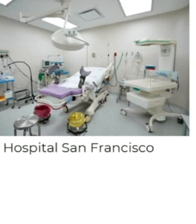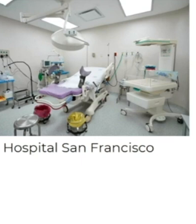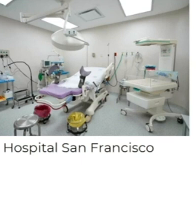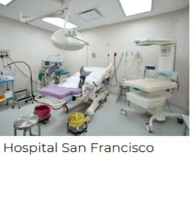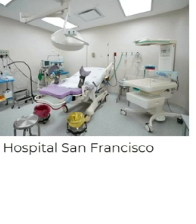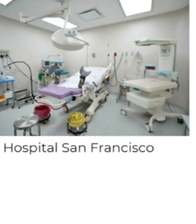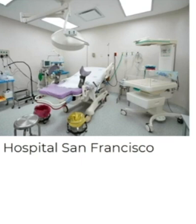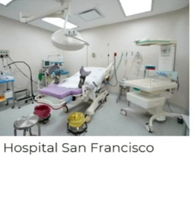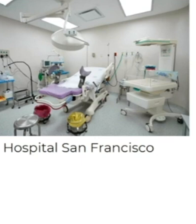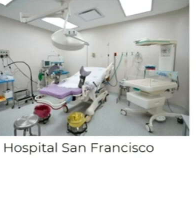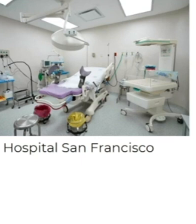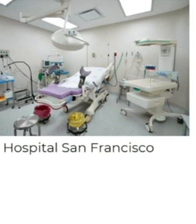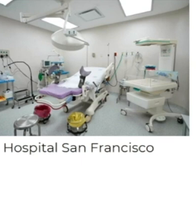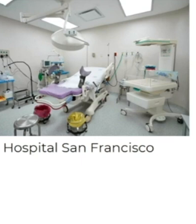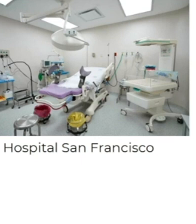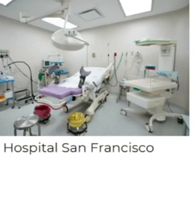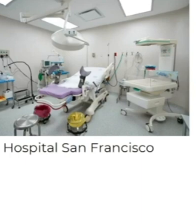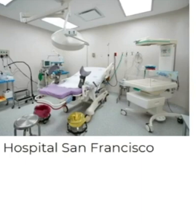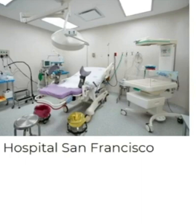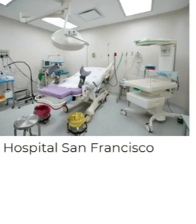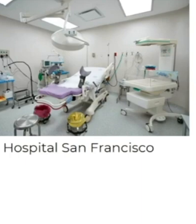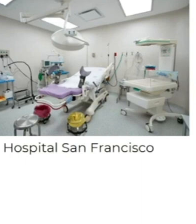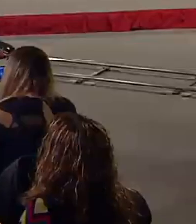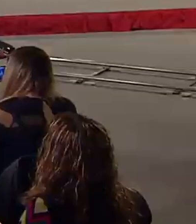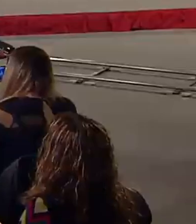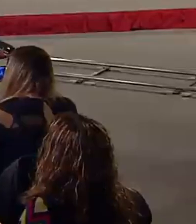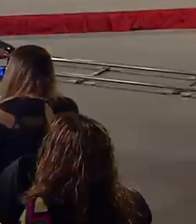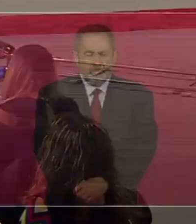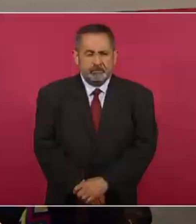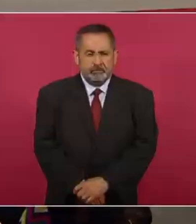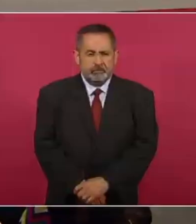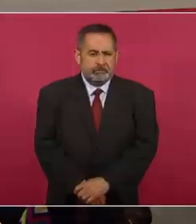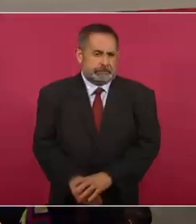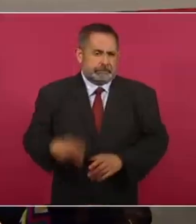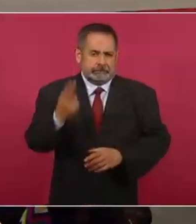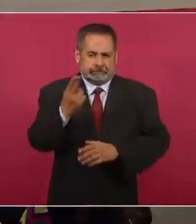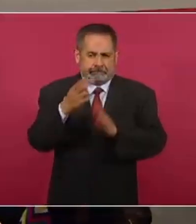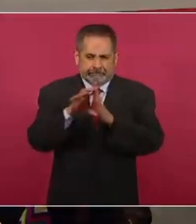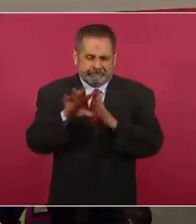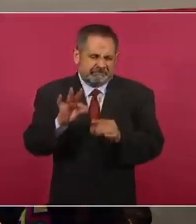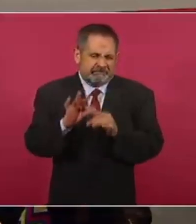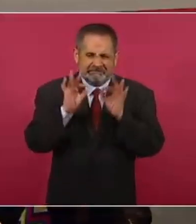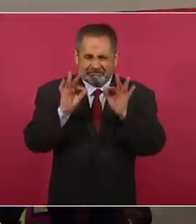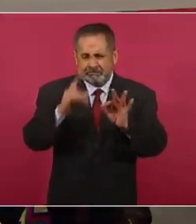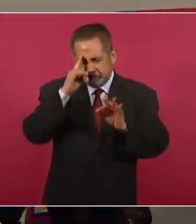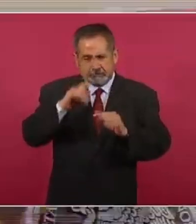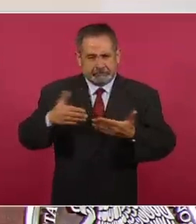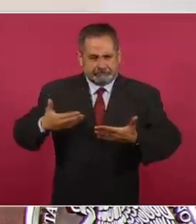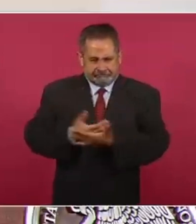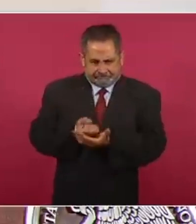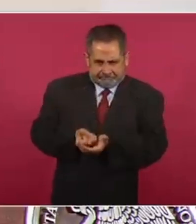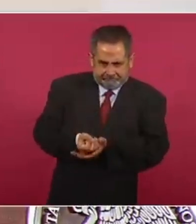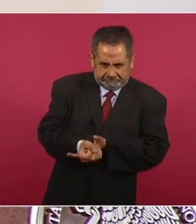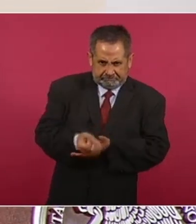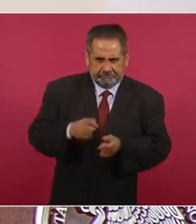se tiene que contar con ciertos elementos respecto al mobiliario es un mobiliario muy específico el equipo desde luego que pasa